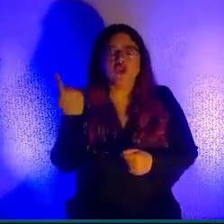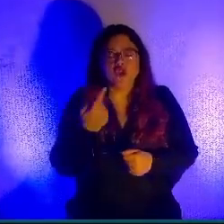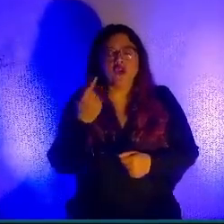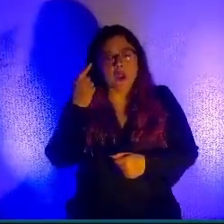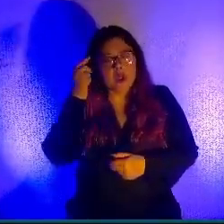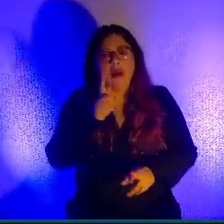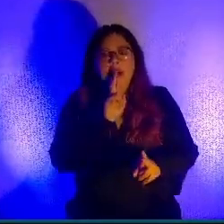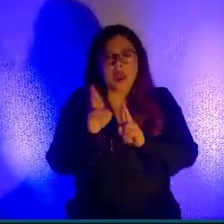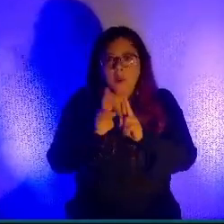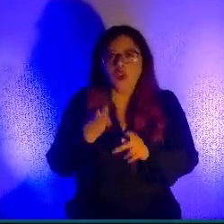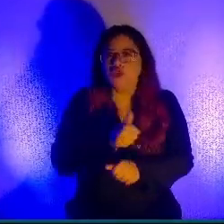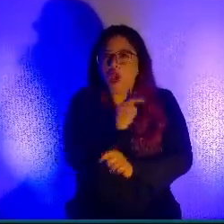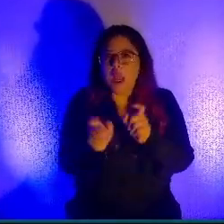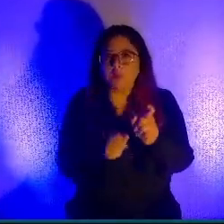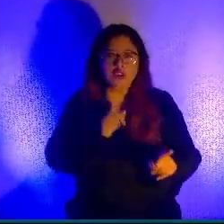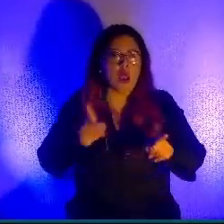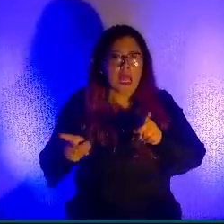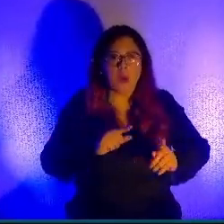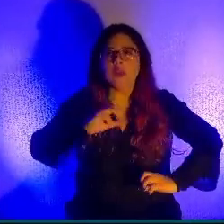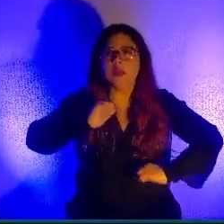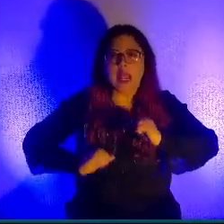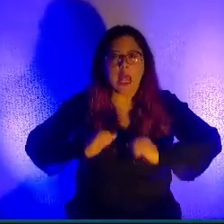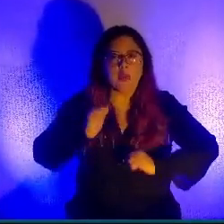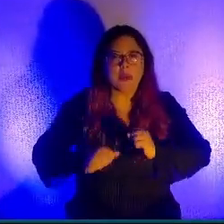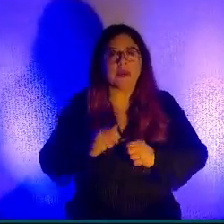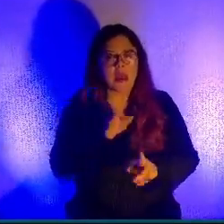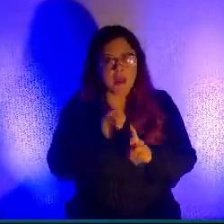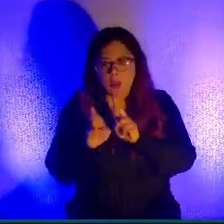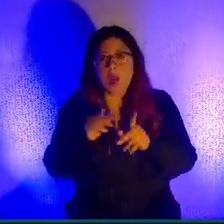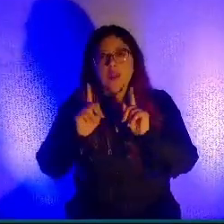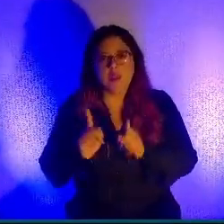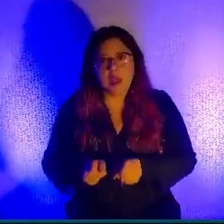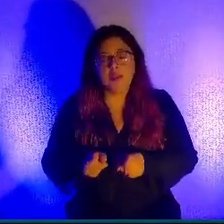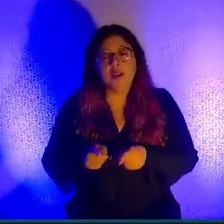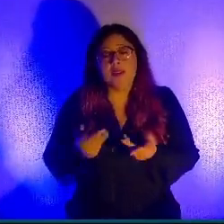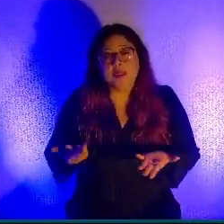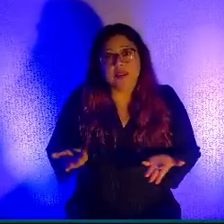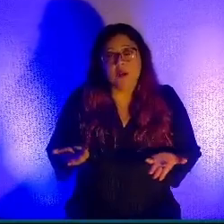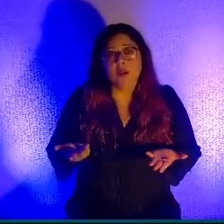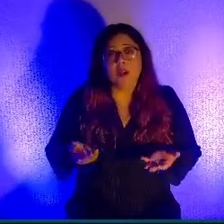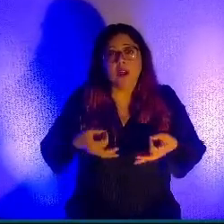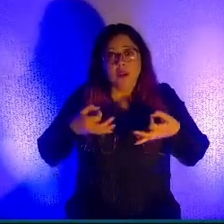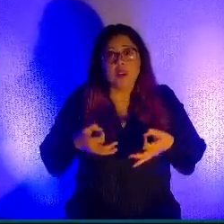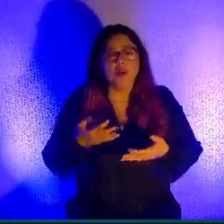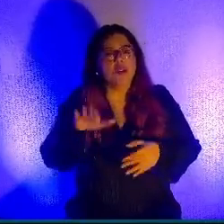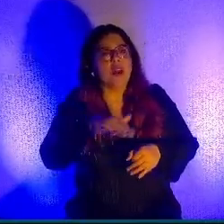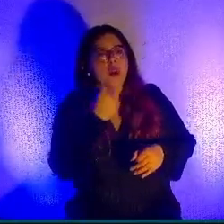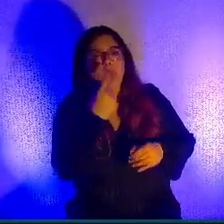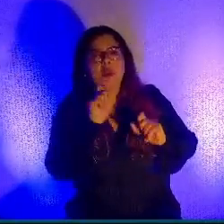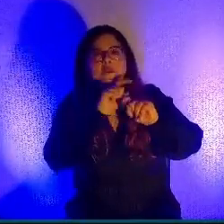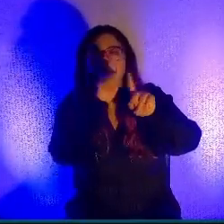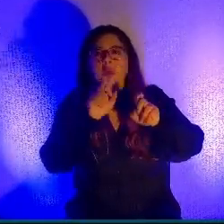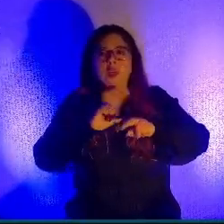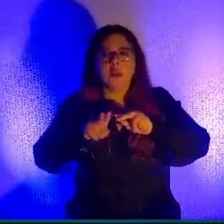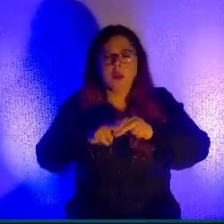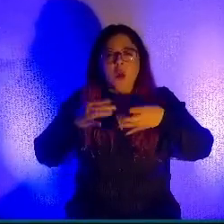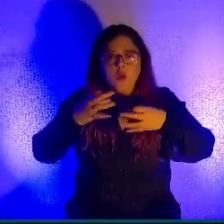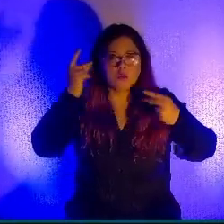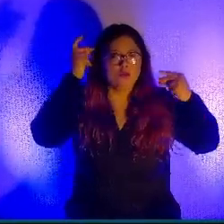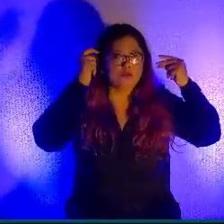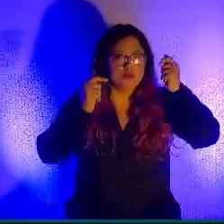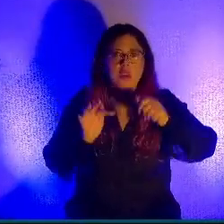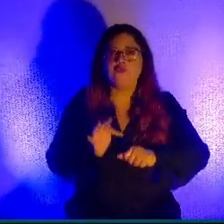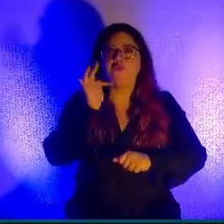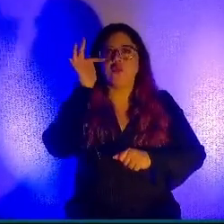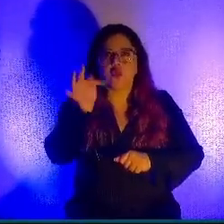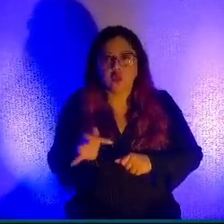responder todos los ejecutivos las empresas no tener las respuestas y estamos viviendo hoy Cuáles son las preguntas que vamos a hacer para crear este